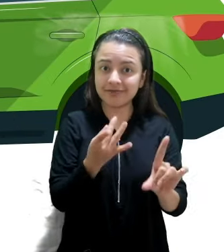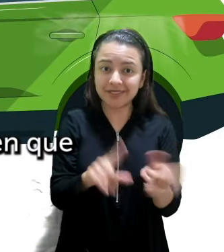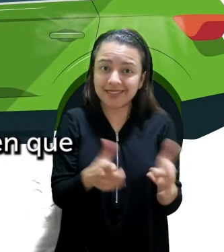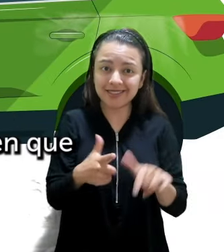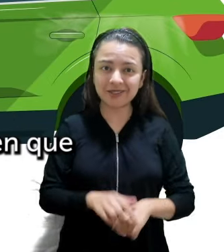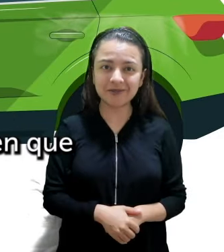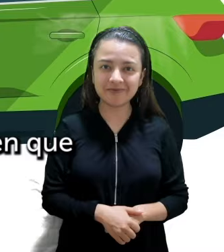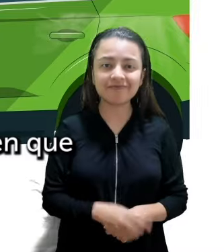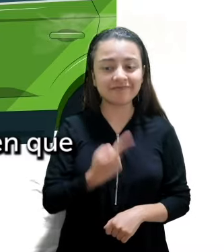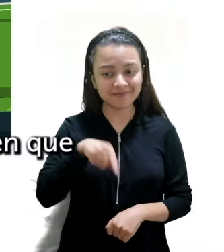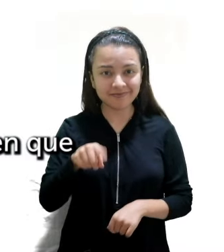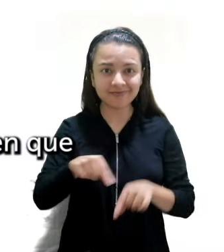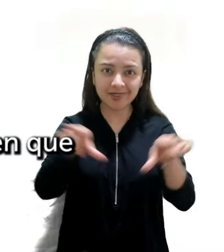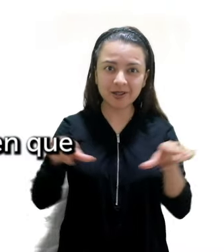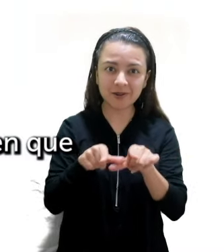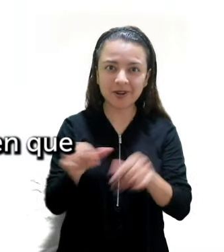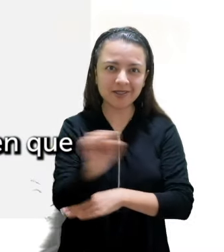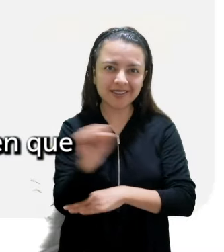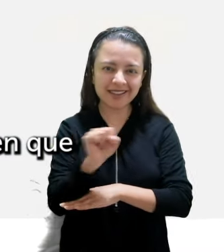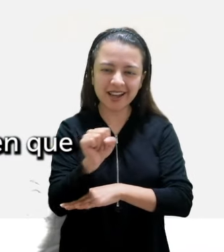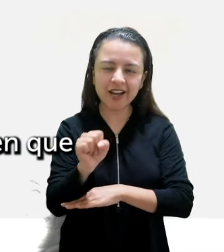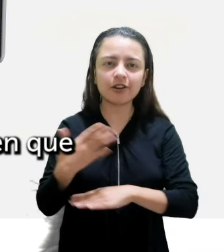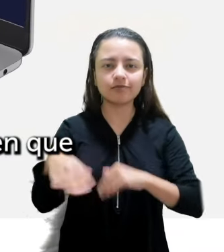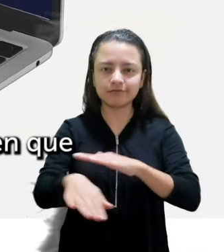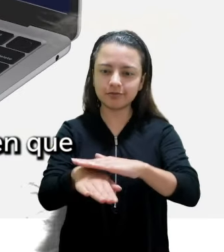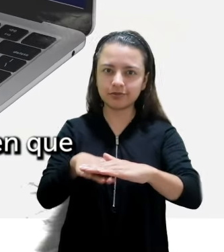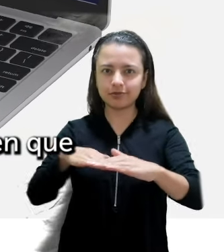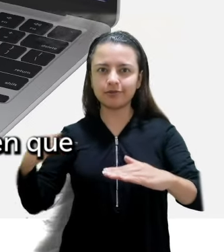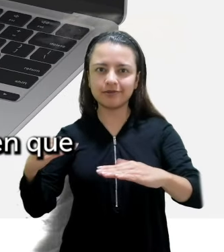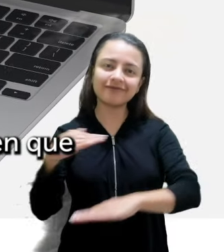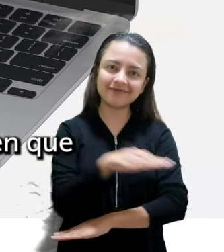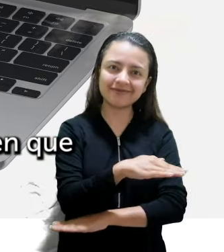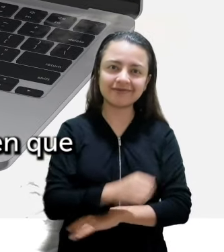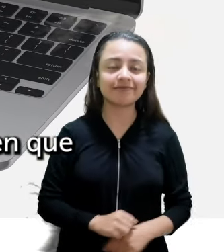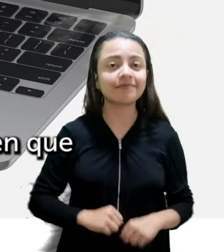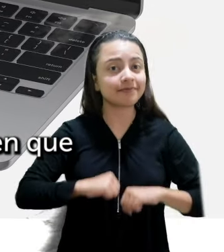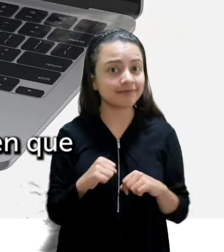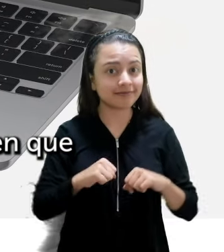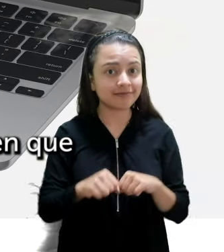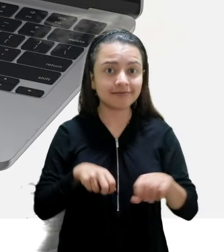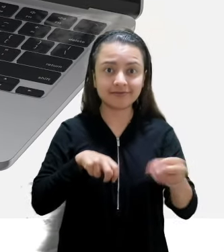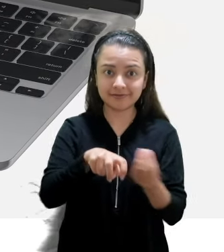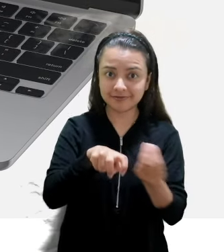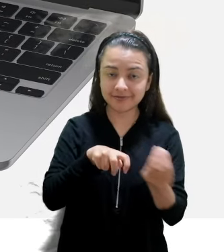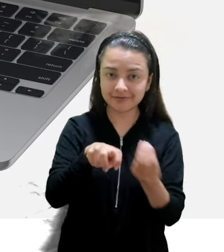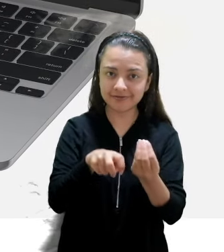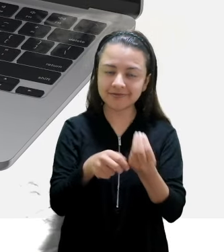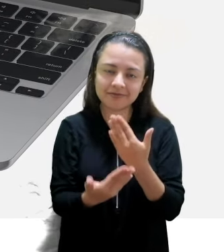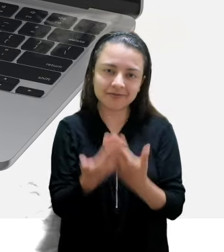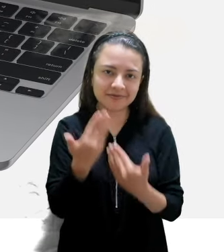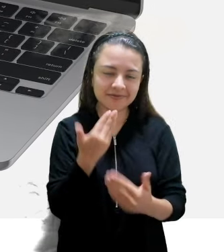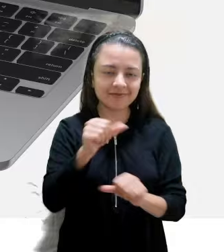vehículo. En la Secretaría Distrital de Movilidad queremos facilitar la forma en que haces tus trámites con nosotros.